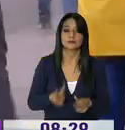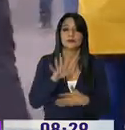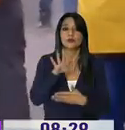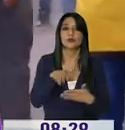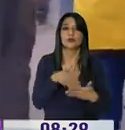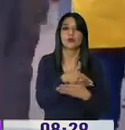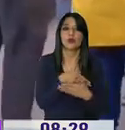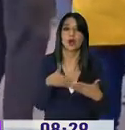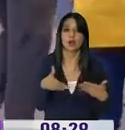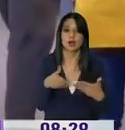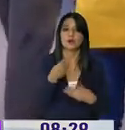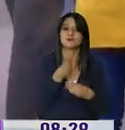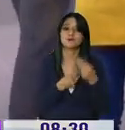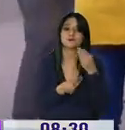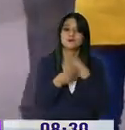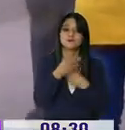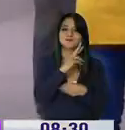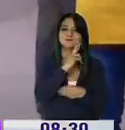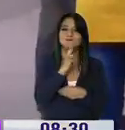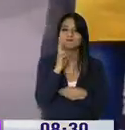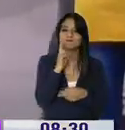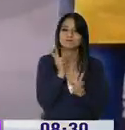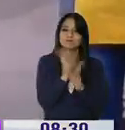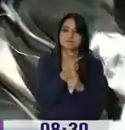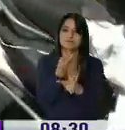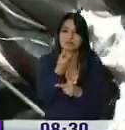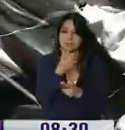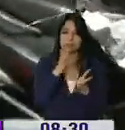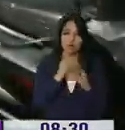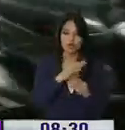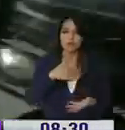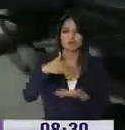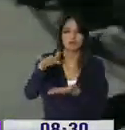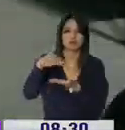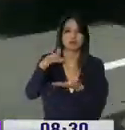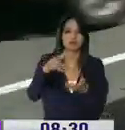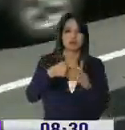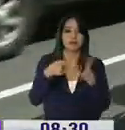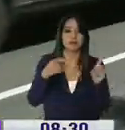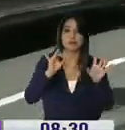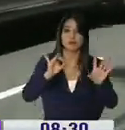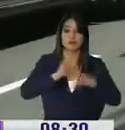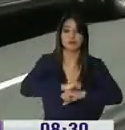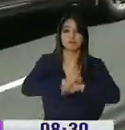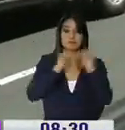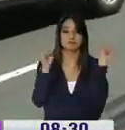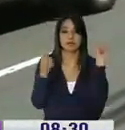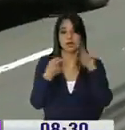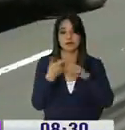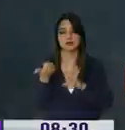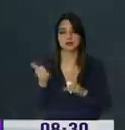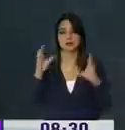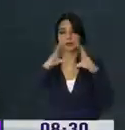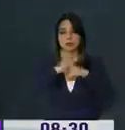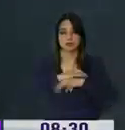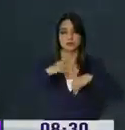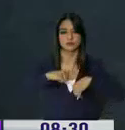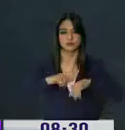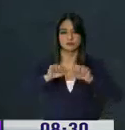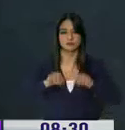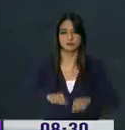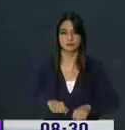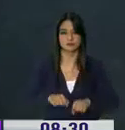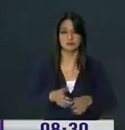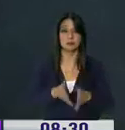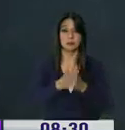para la entrega a domicilio de productos, mismos que irán desde las 7 de la mañana hasta las 22 horas. Recuerde que los